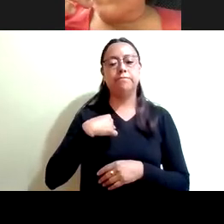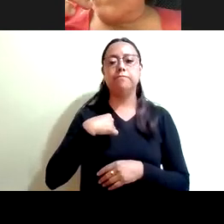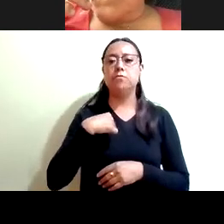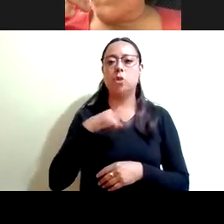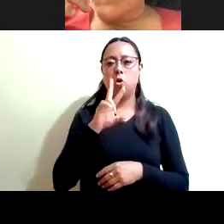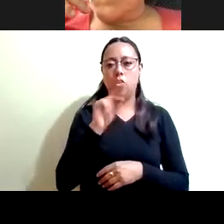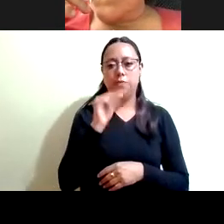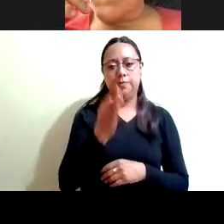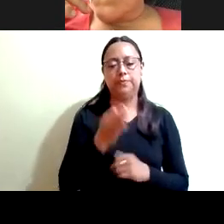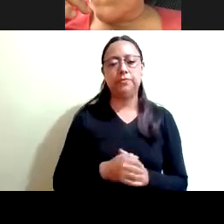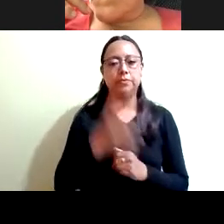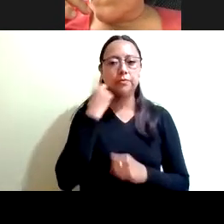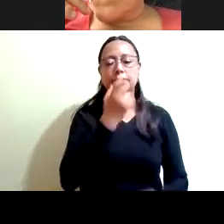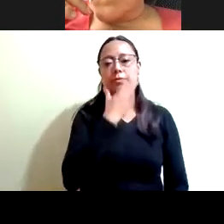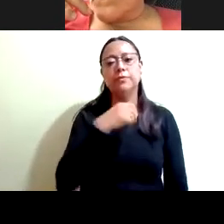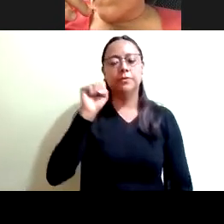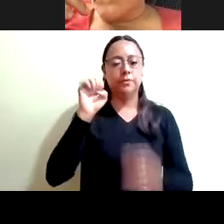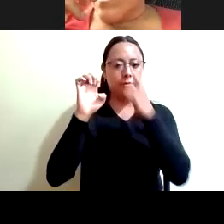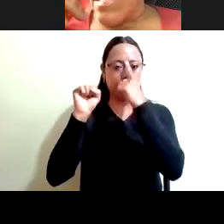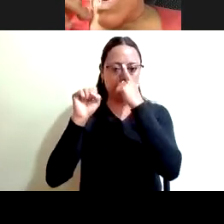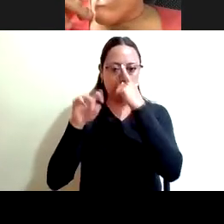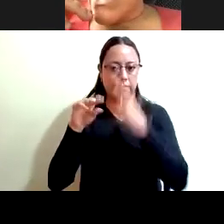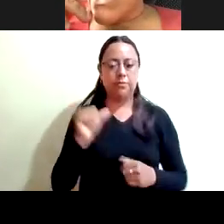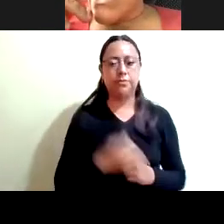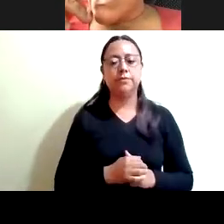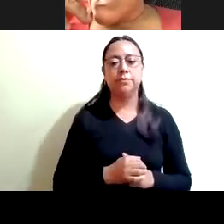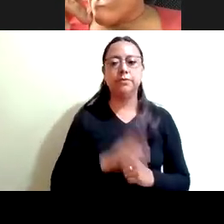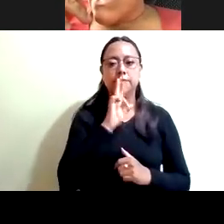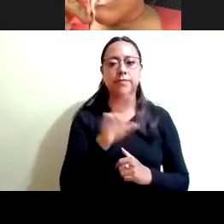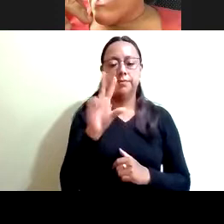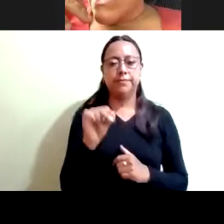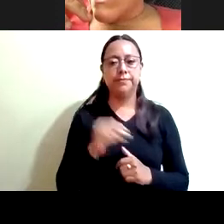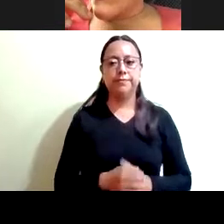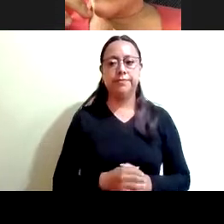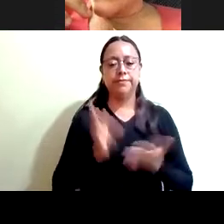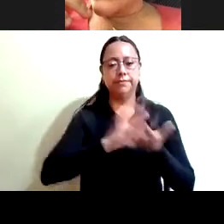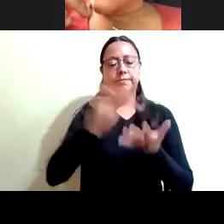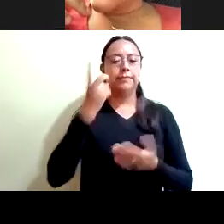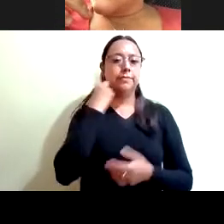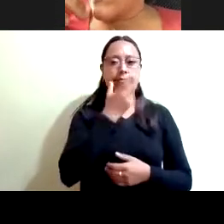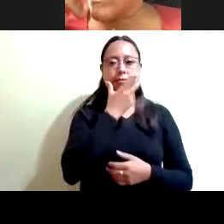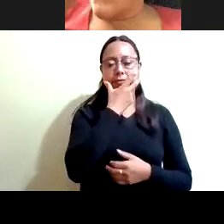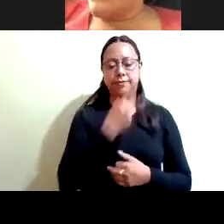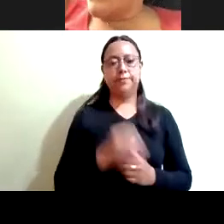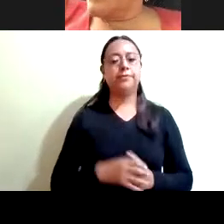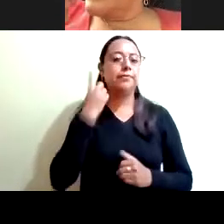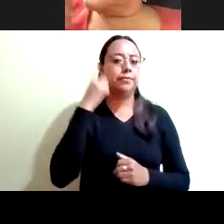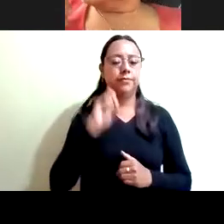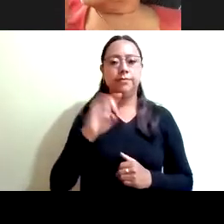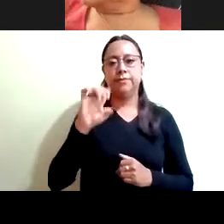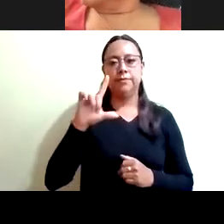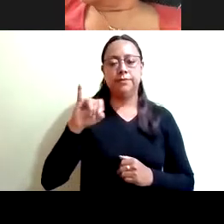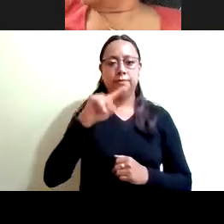Diputado Jesús Esma Suárez. En contra. Gracias, diputado. Diputada Elizabeth